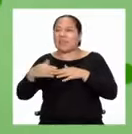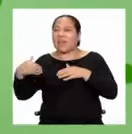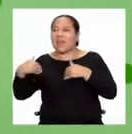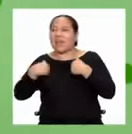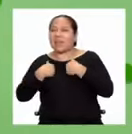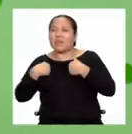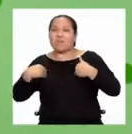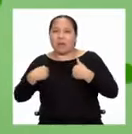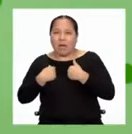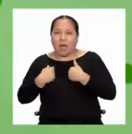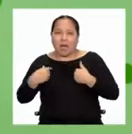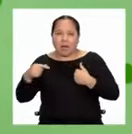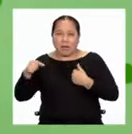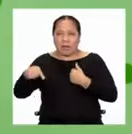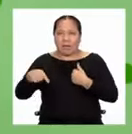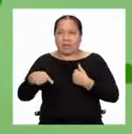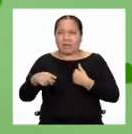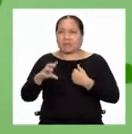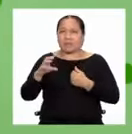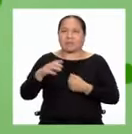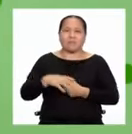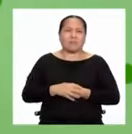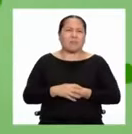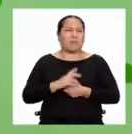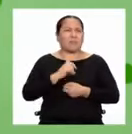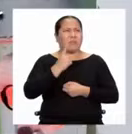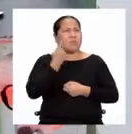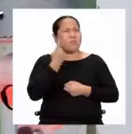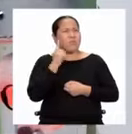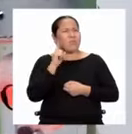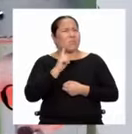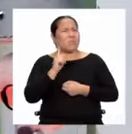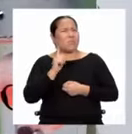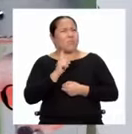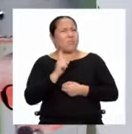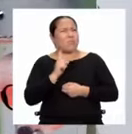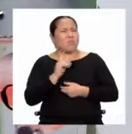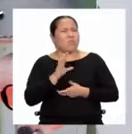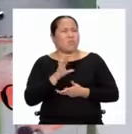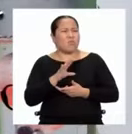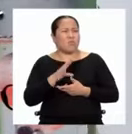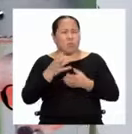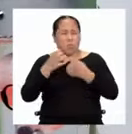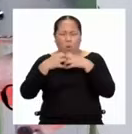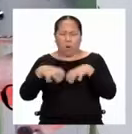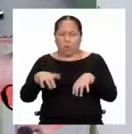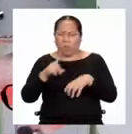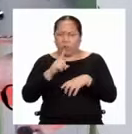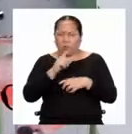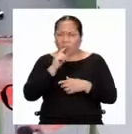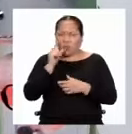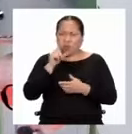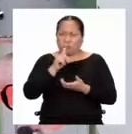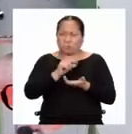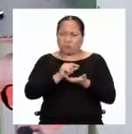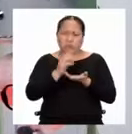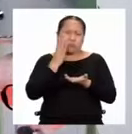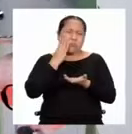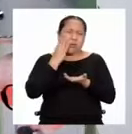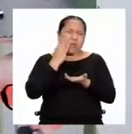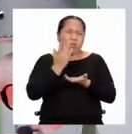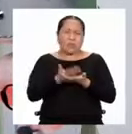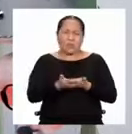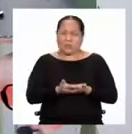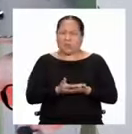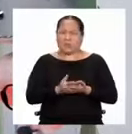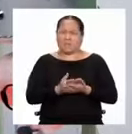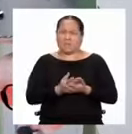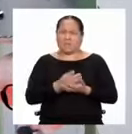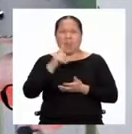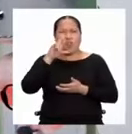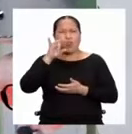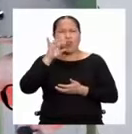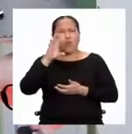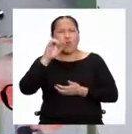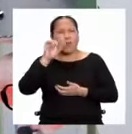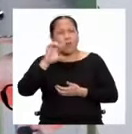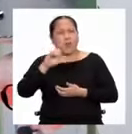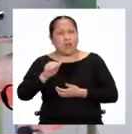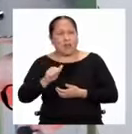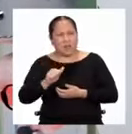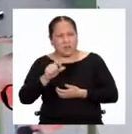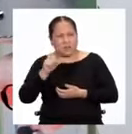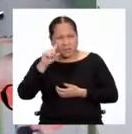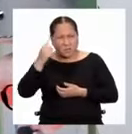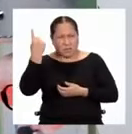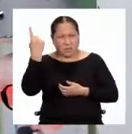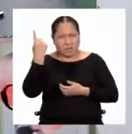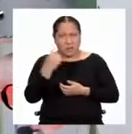O sea, primero no fue ni el huevo ni la gallina, sino Luca. Bueno, y gracias a las teorías evolutivas hemos